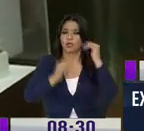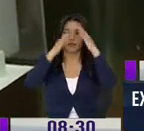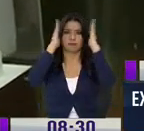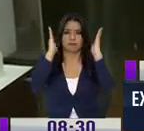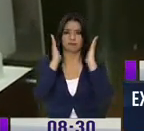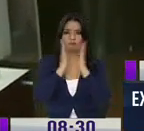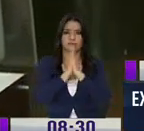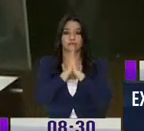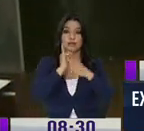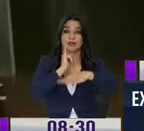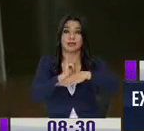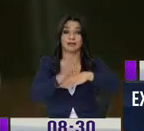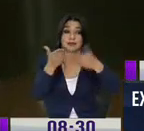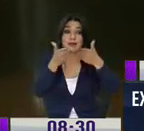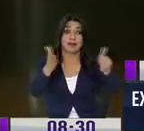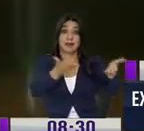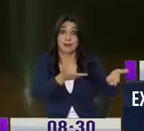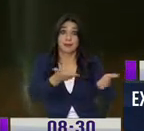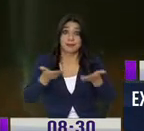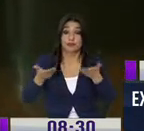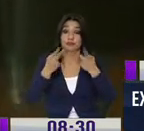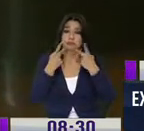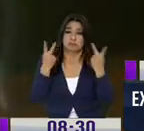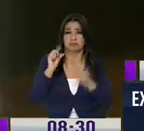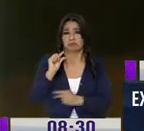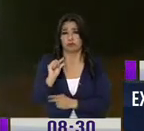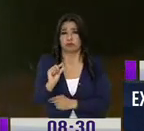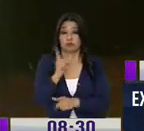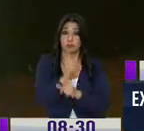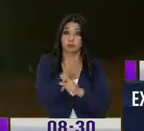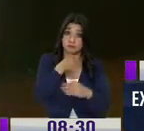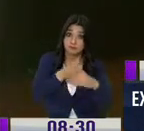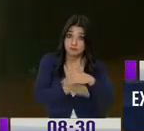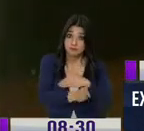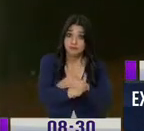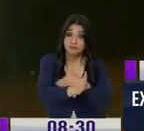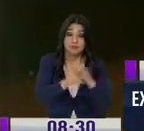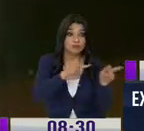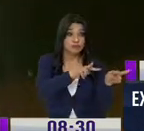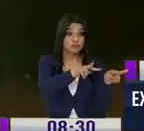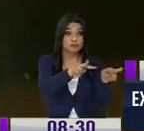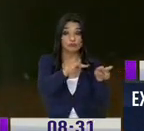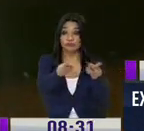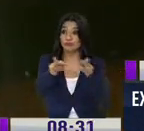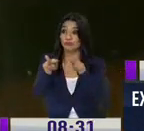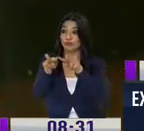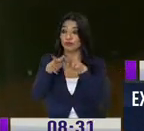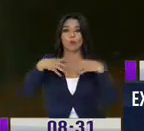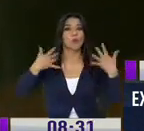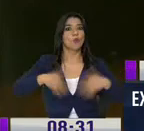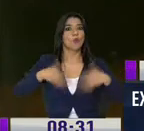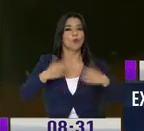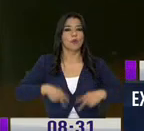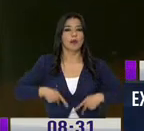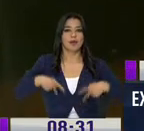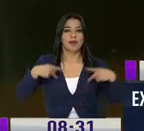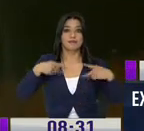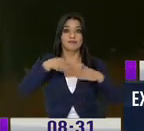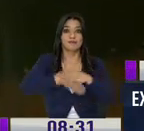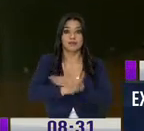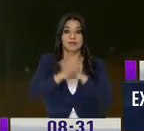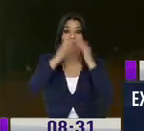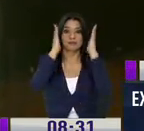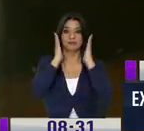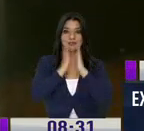que no ha abierto las puertas al público. Entonces, cuando ustedes vengan a hacer el recorrido, podrán ver la vida del monasterio de